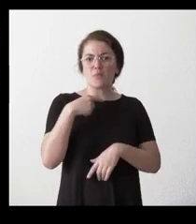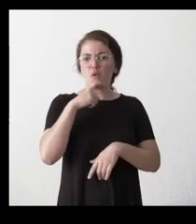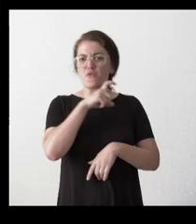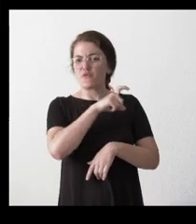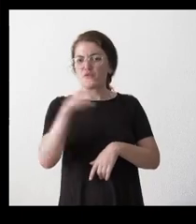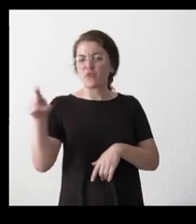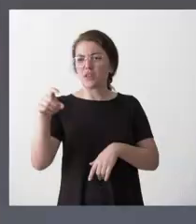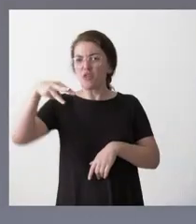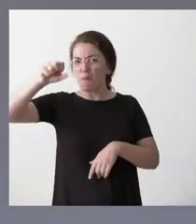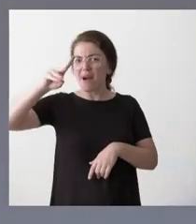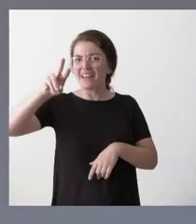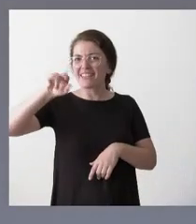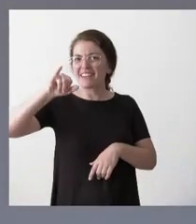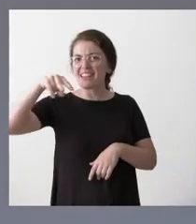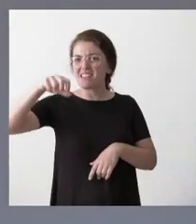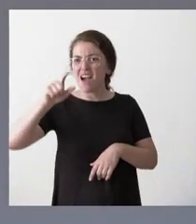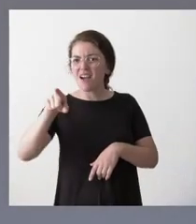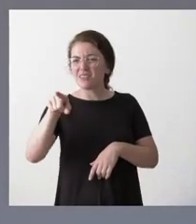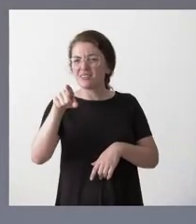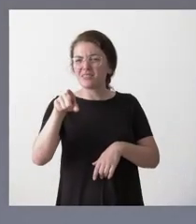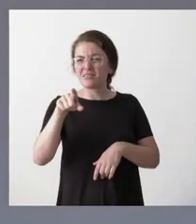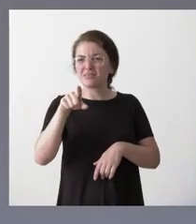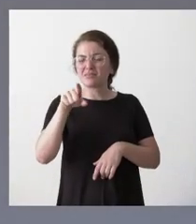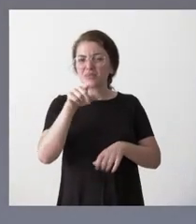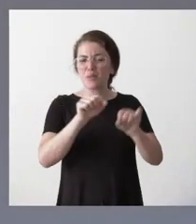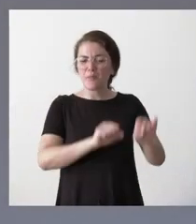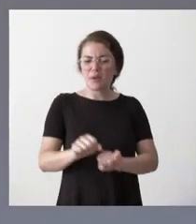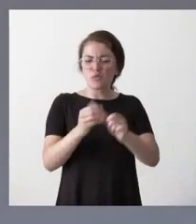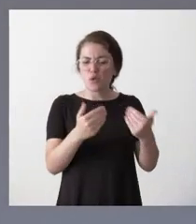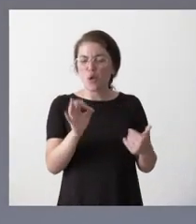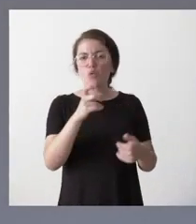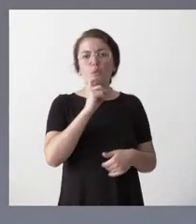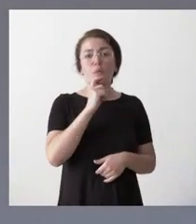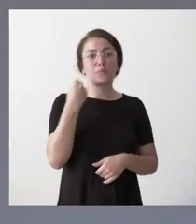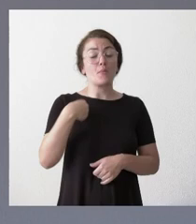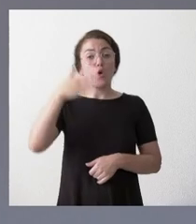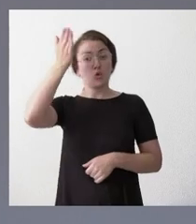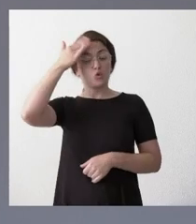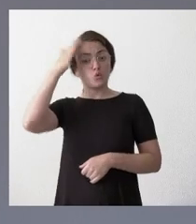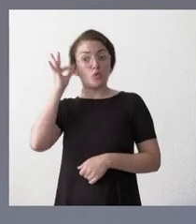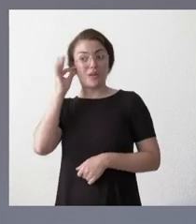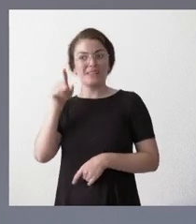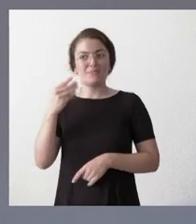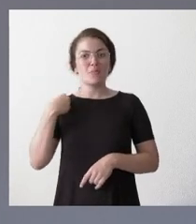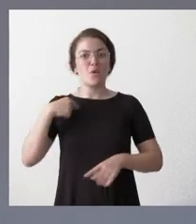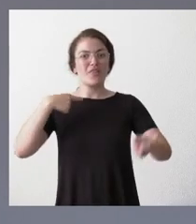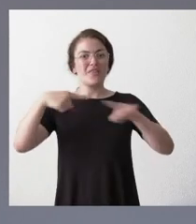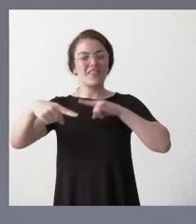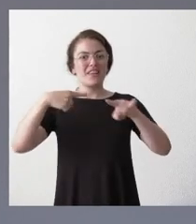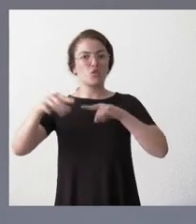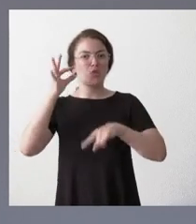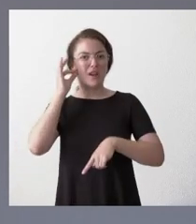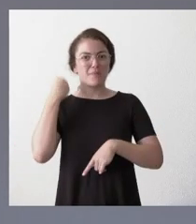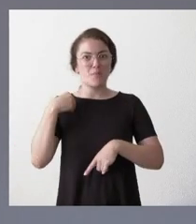A ver, la tutora es la directora del instituto, del orfanato. Y Fundación